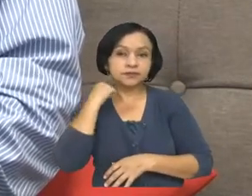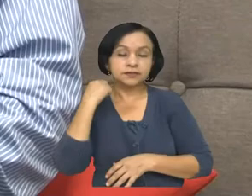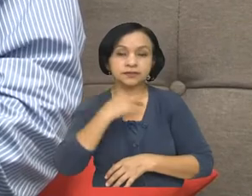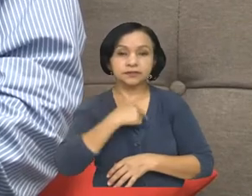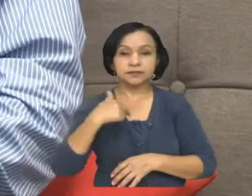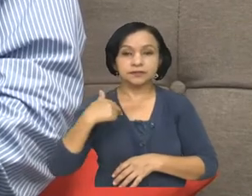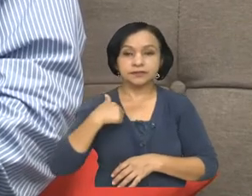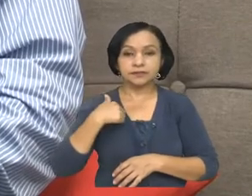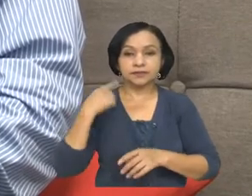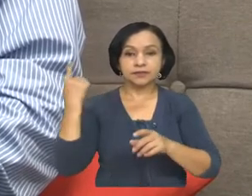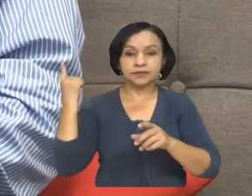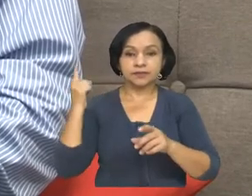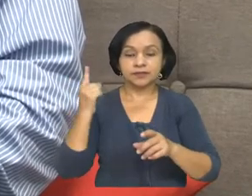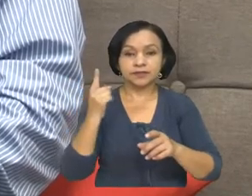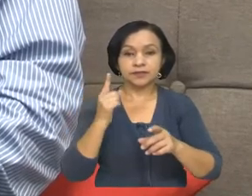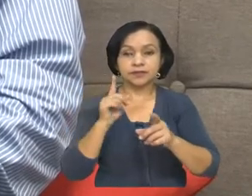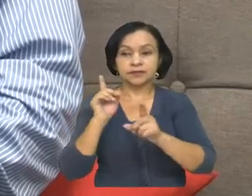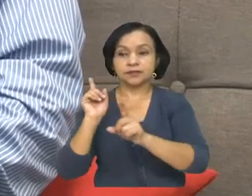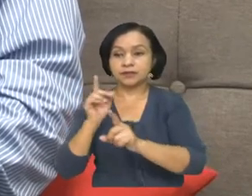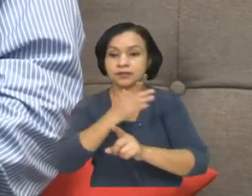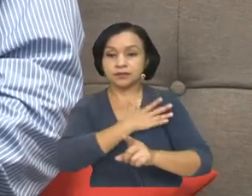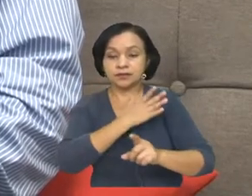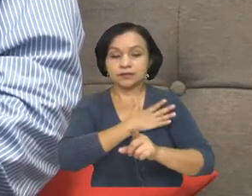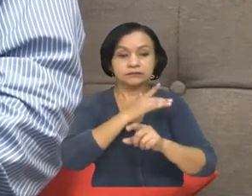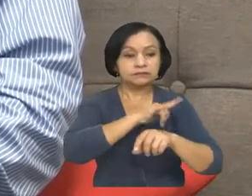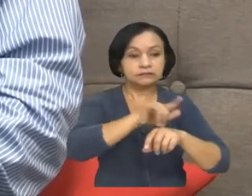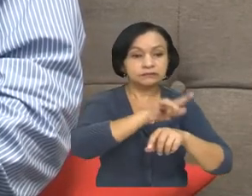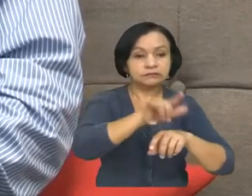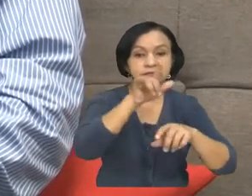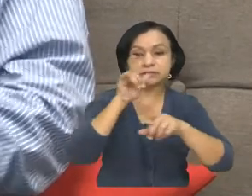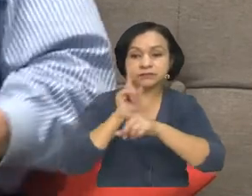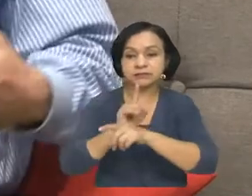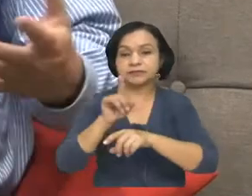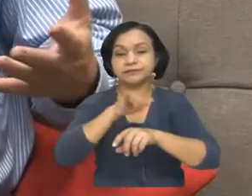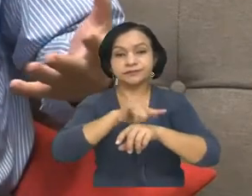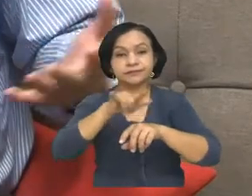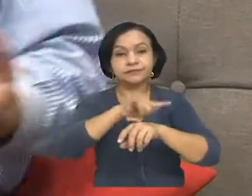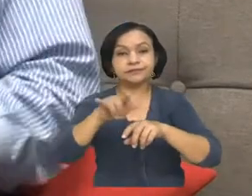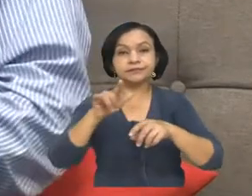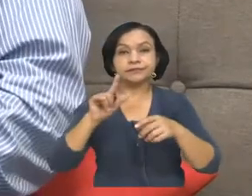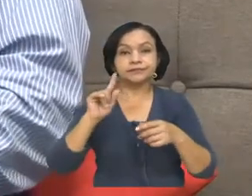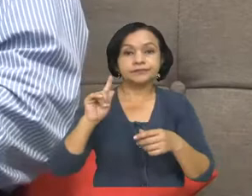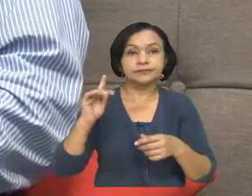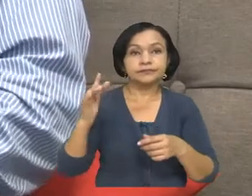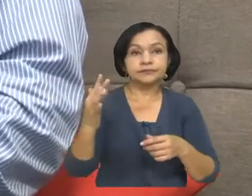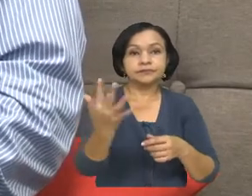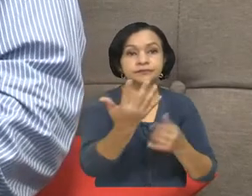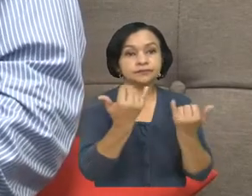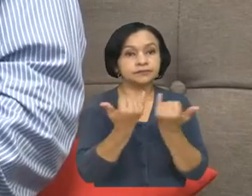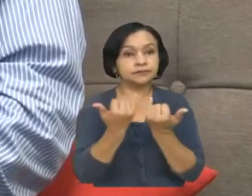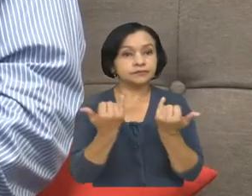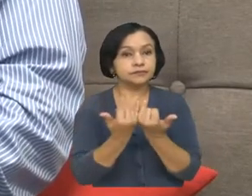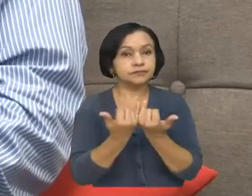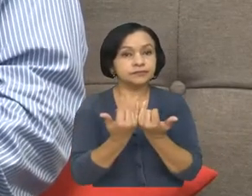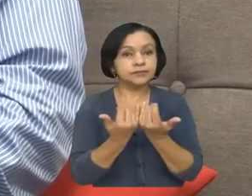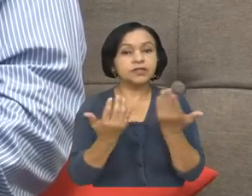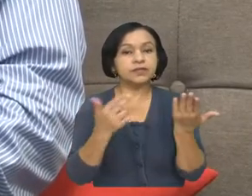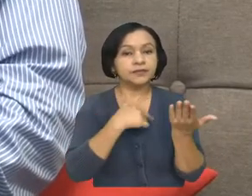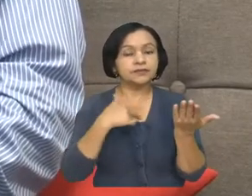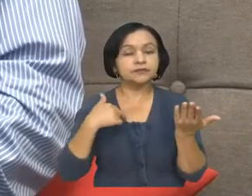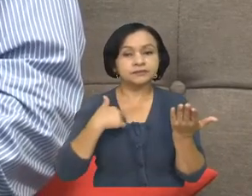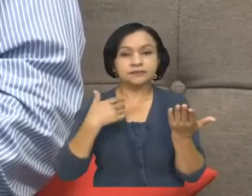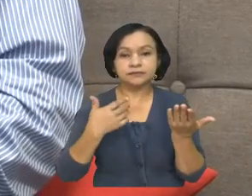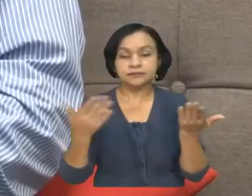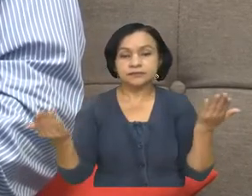acoso de la Guardia Somocista. Entonces justamente nosotros nos vimos en esa lucha y ya justamente